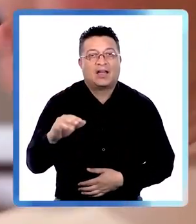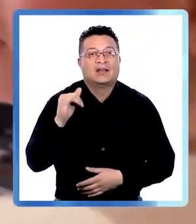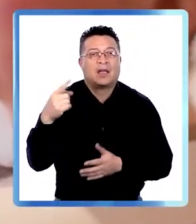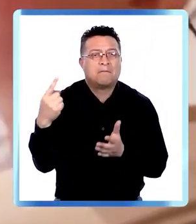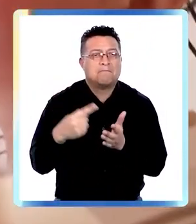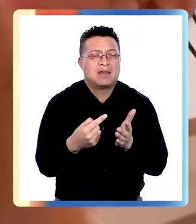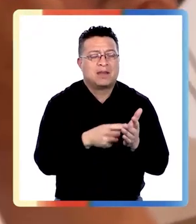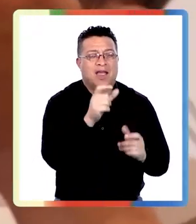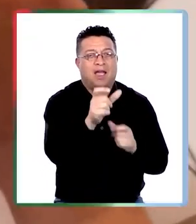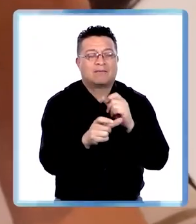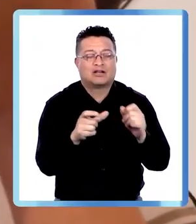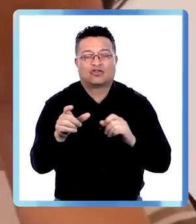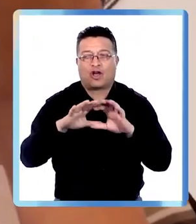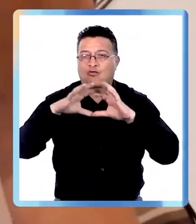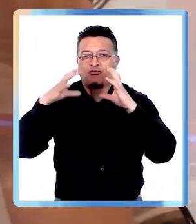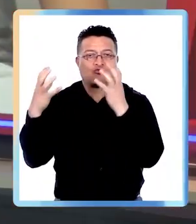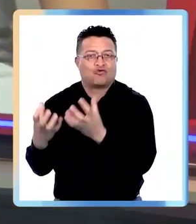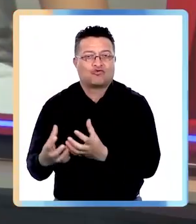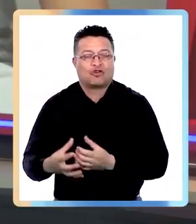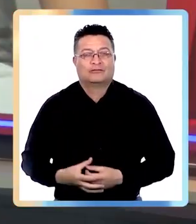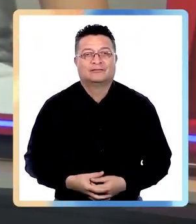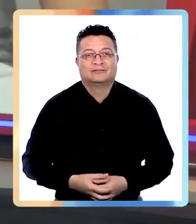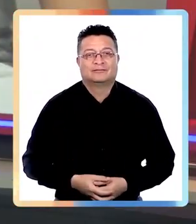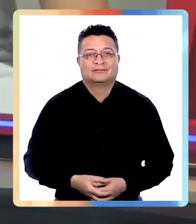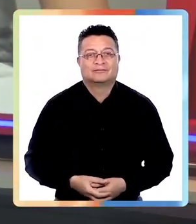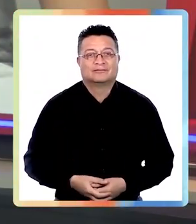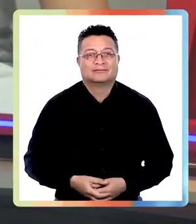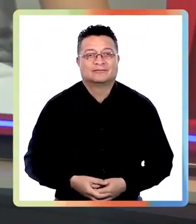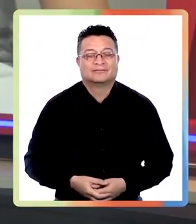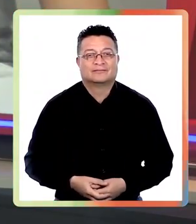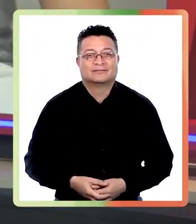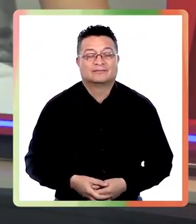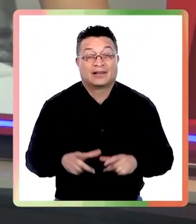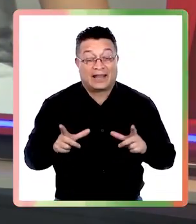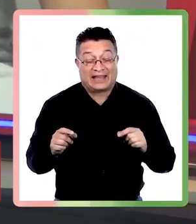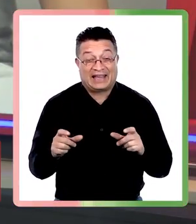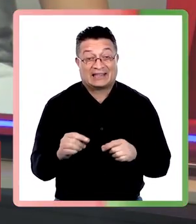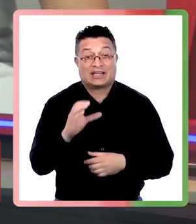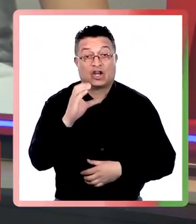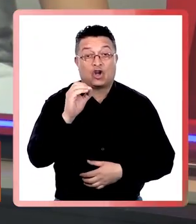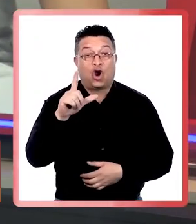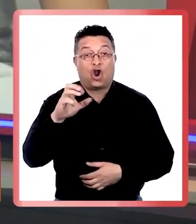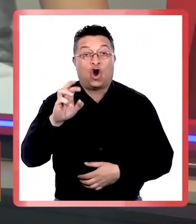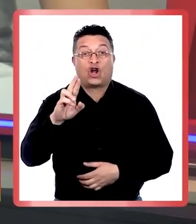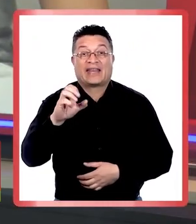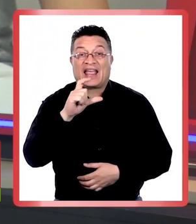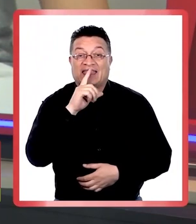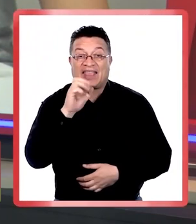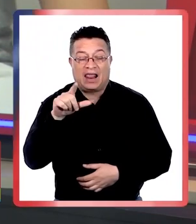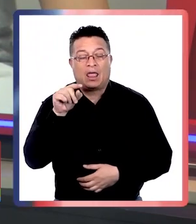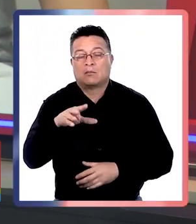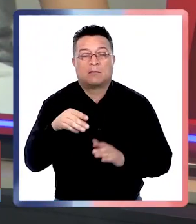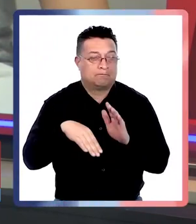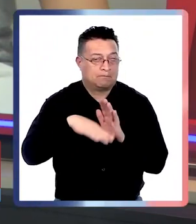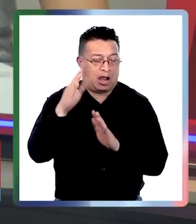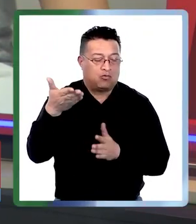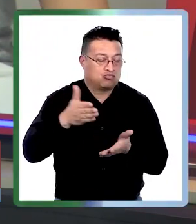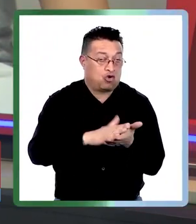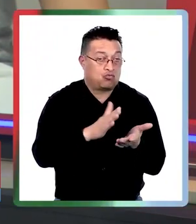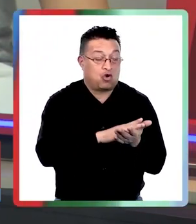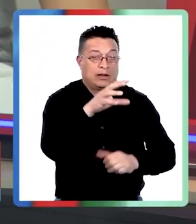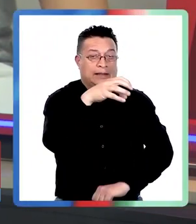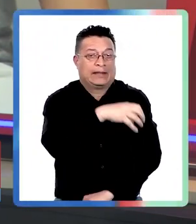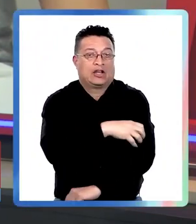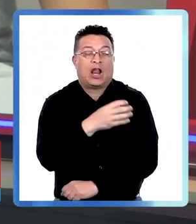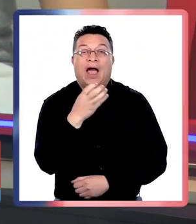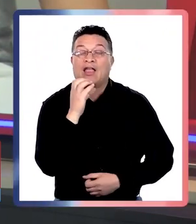pacientes alrededor del mundo. El cáncer colorrectal es una de las primeras causas de muerte en la región de Antofagasta. Lo